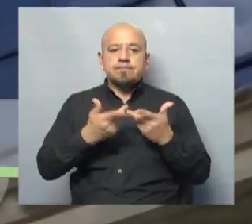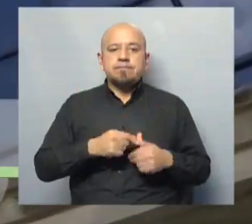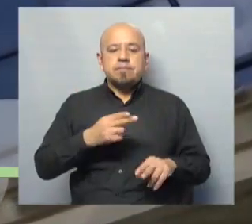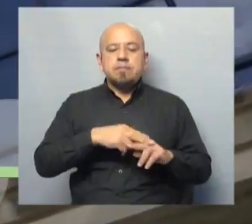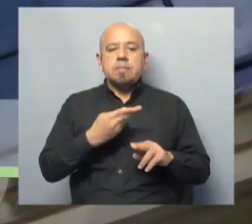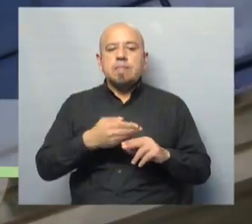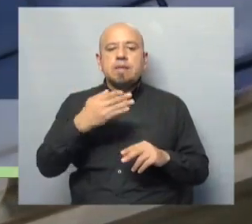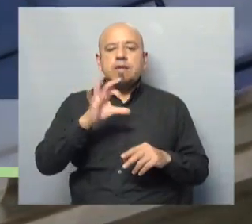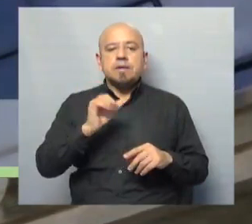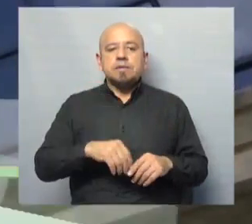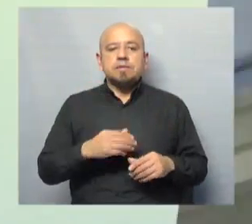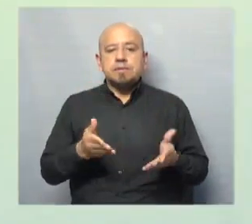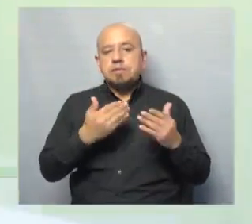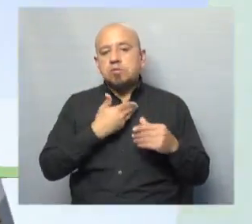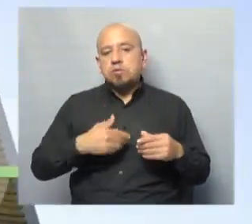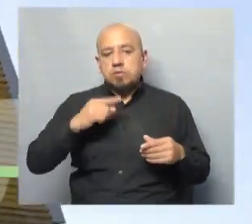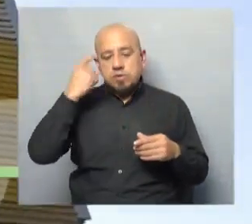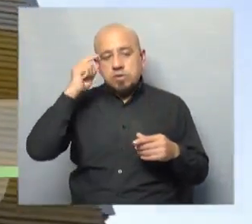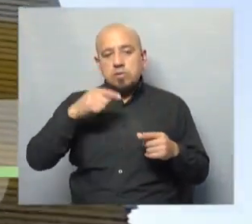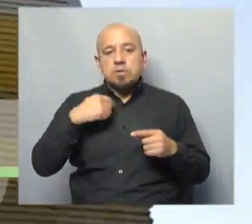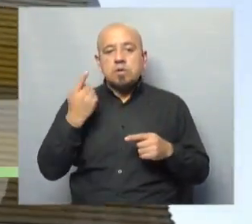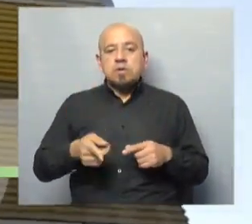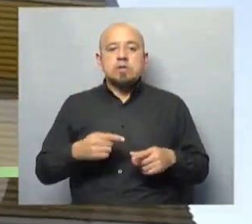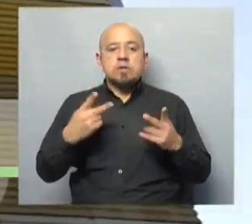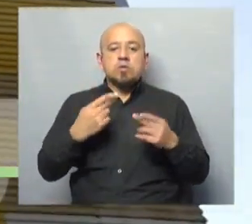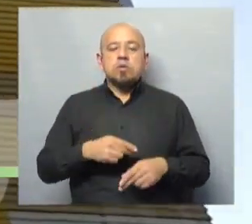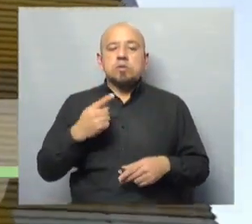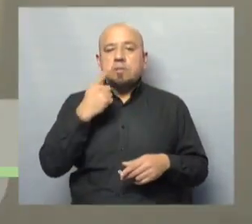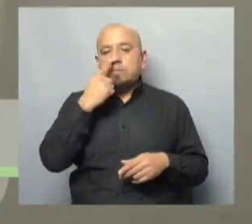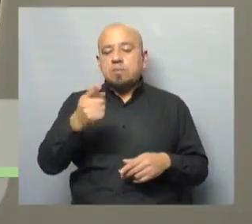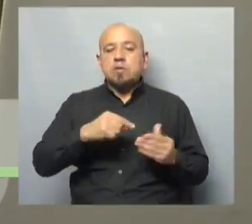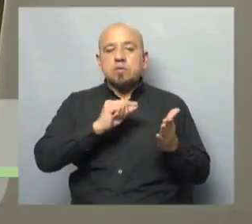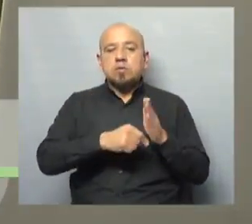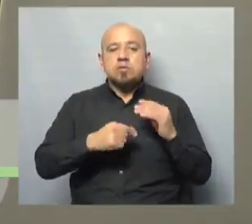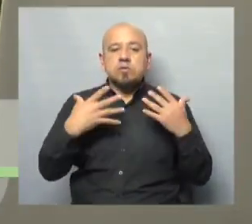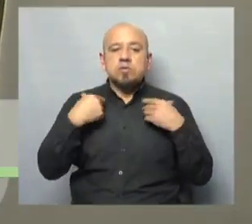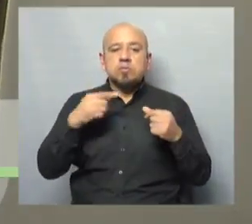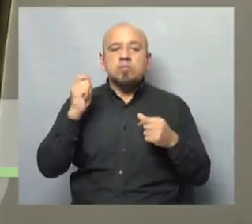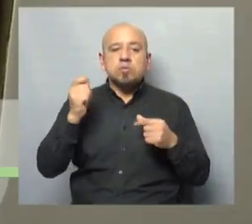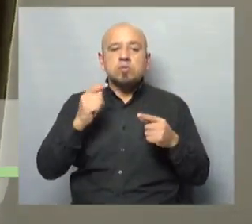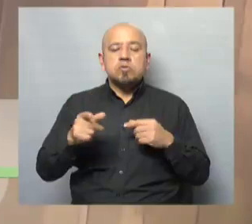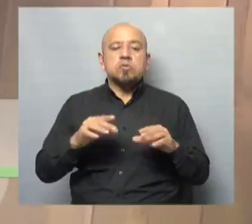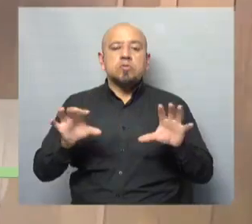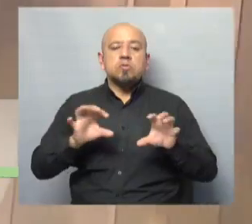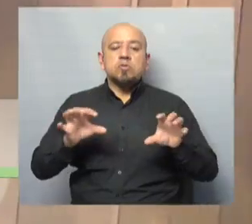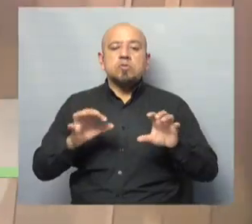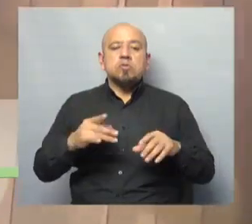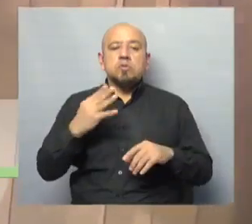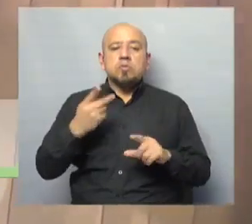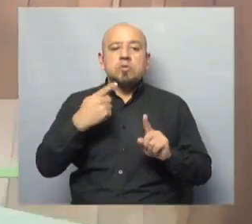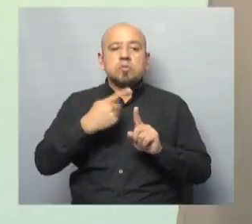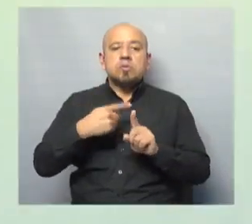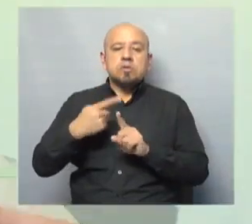social que impulsa el gobierno mañana cesan más de 1000 contratos en salud pública el gremio de funcionarios prevé cuatro meses